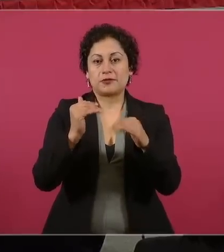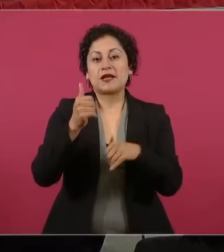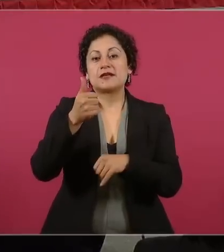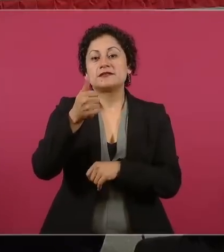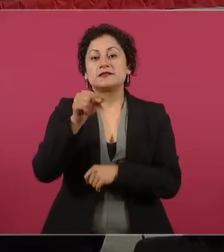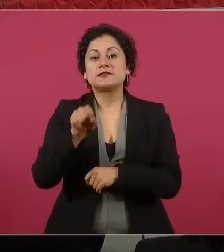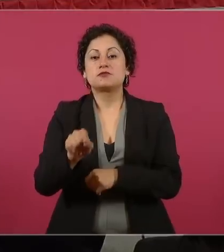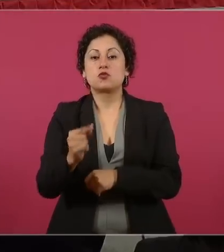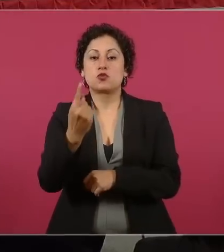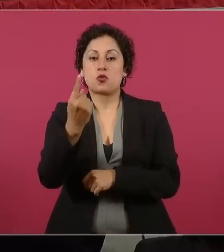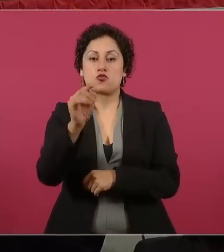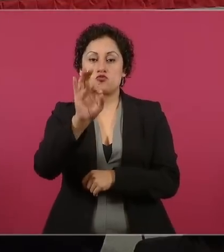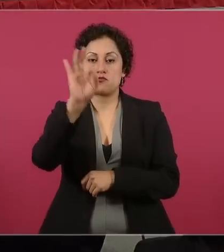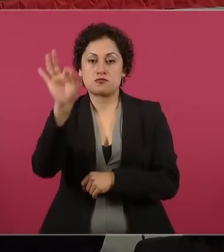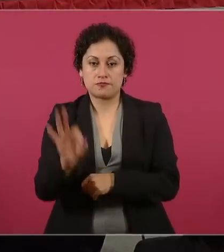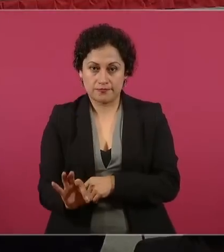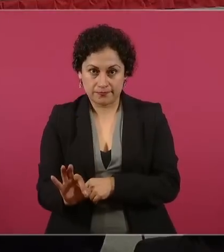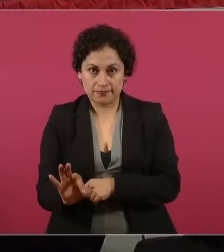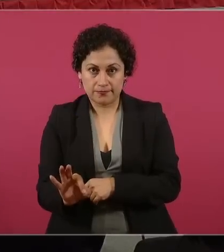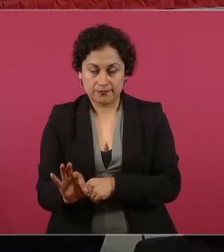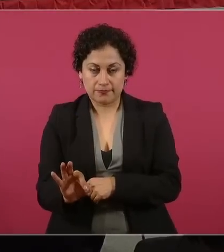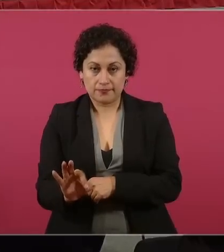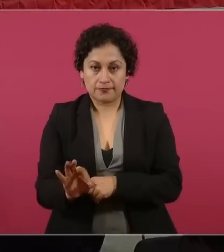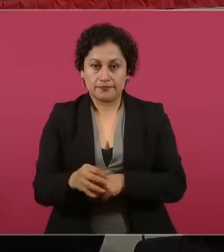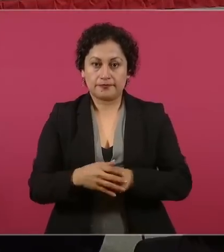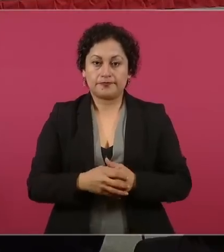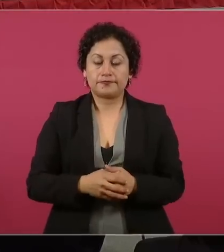6.1. Esta estaba